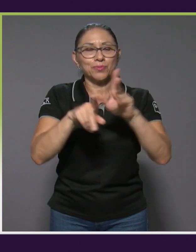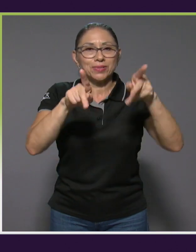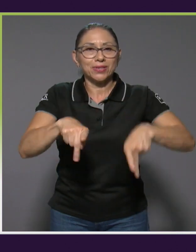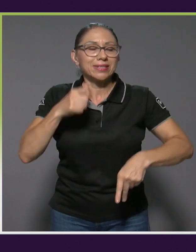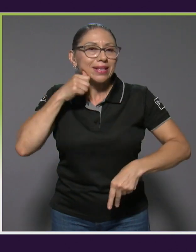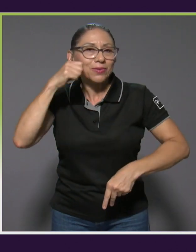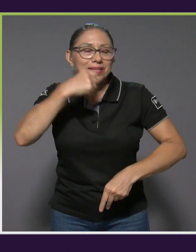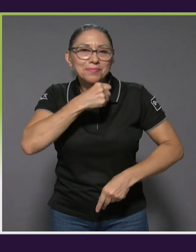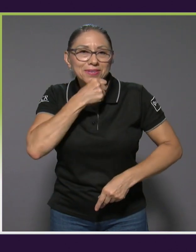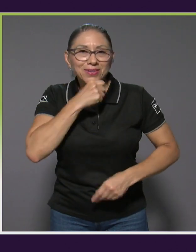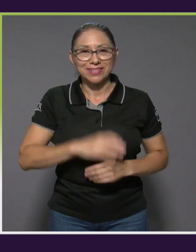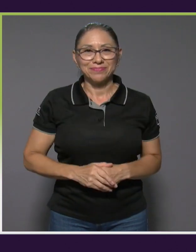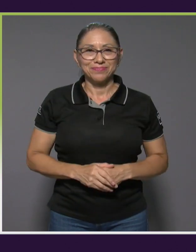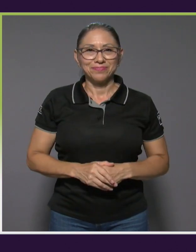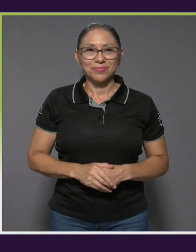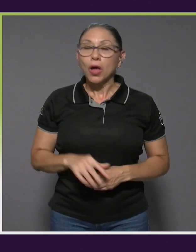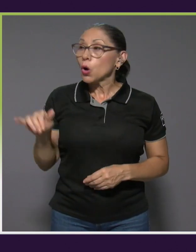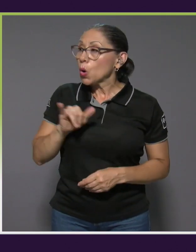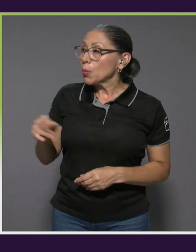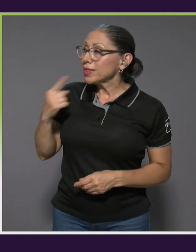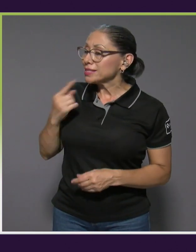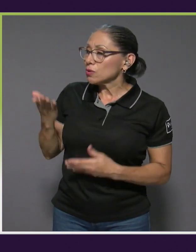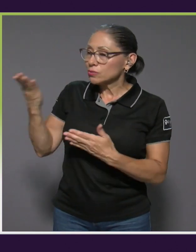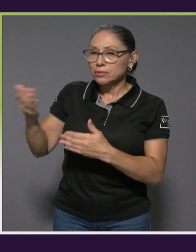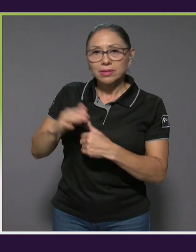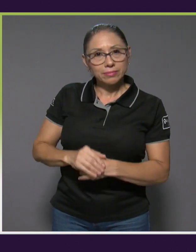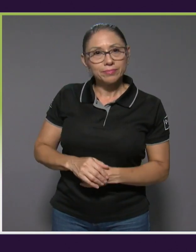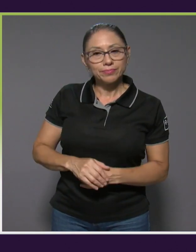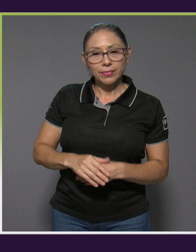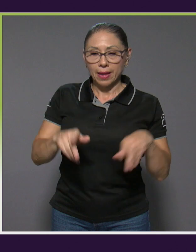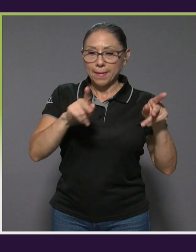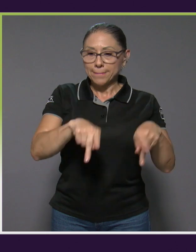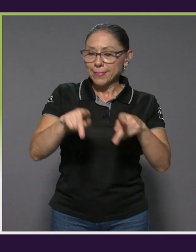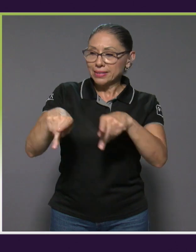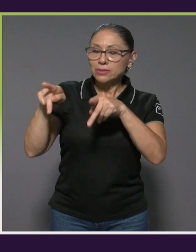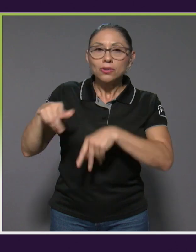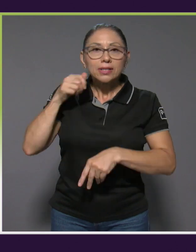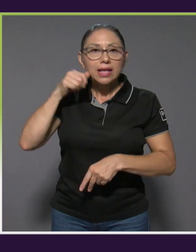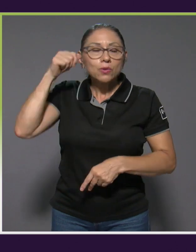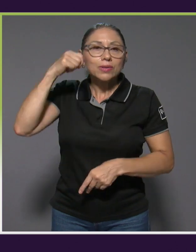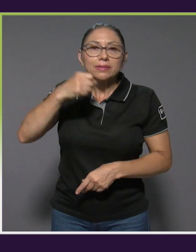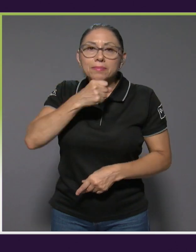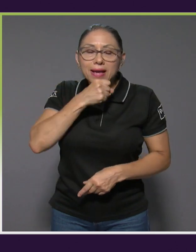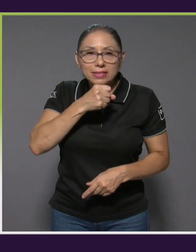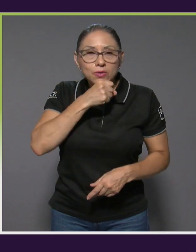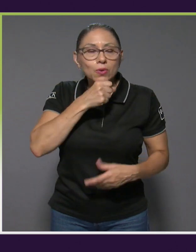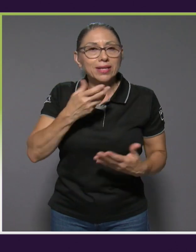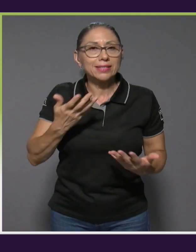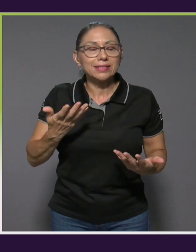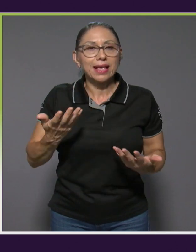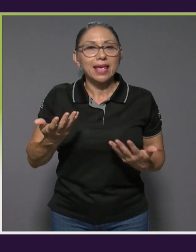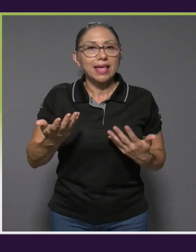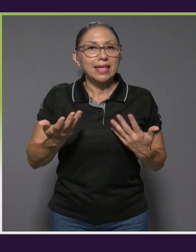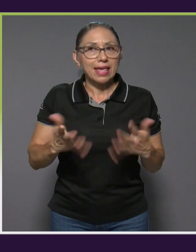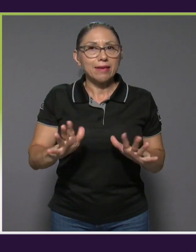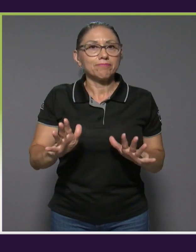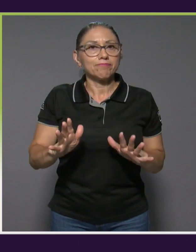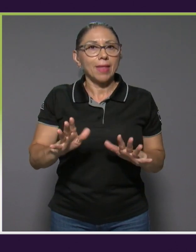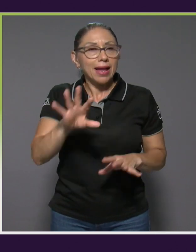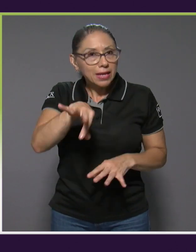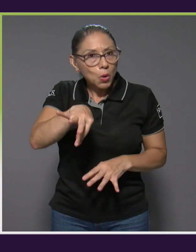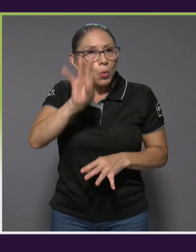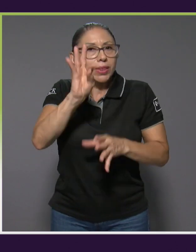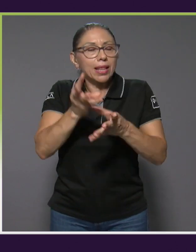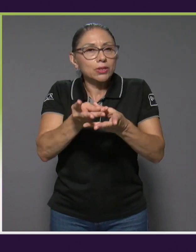Y también, como usted nos decía, ¿verdad? Las personas adultas mayores que han visto la solución a